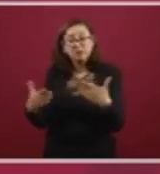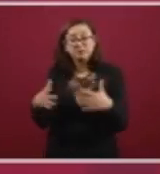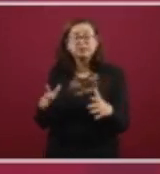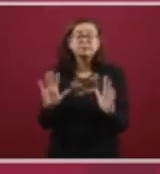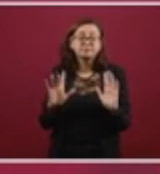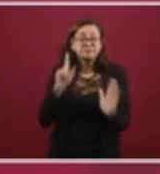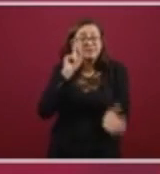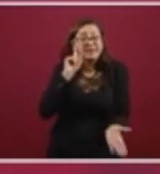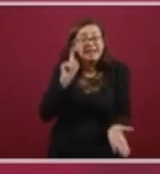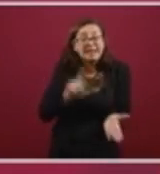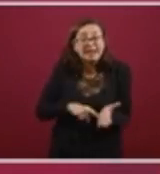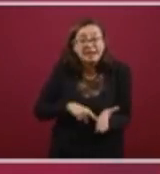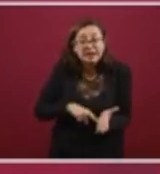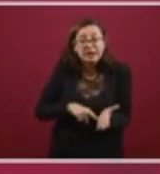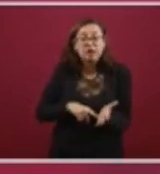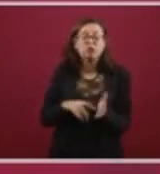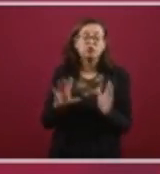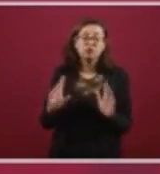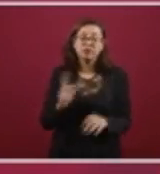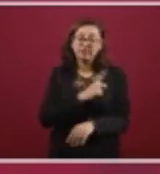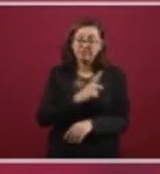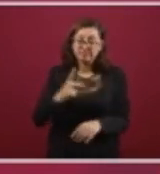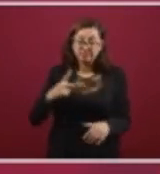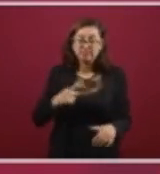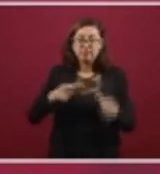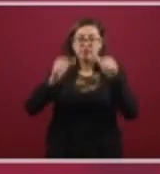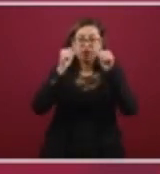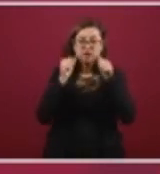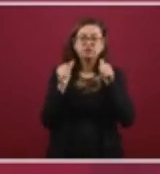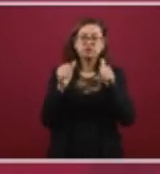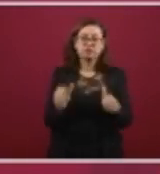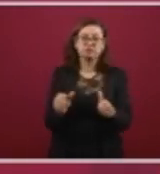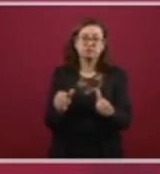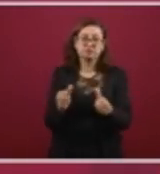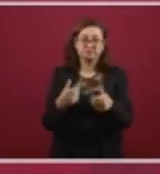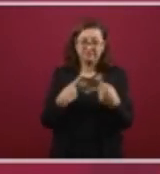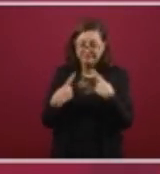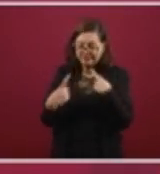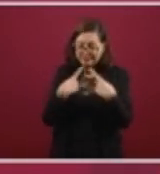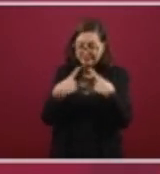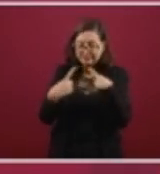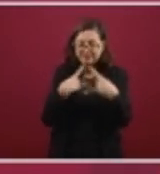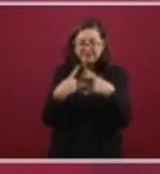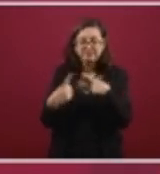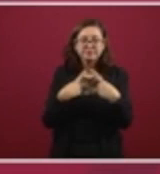estar atendiendo este asunto, porque sí hay